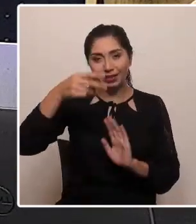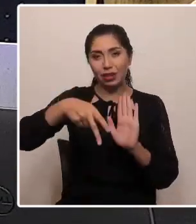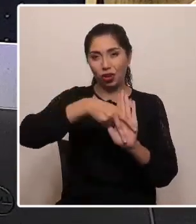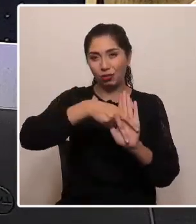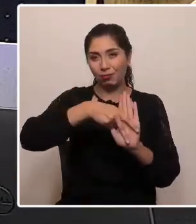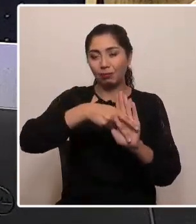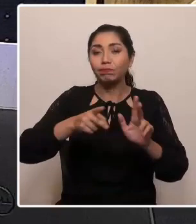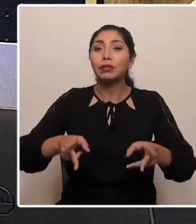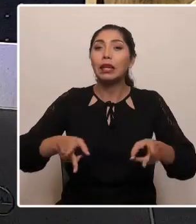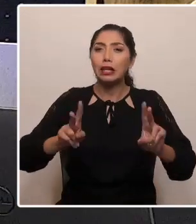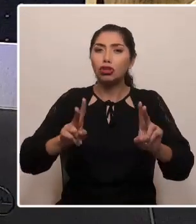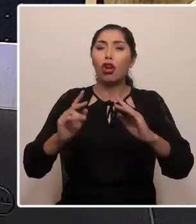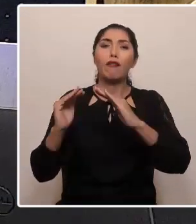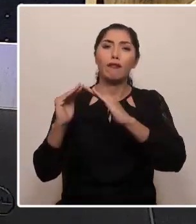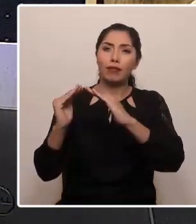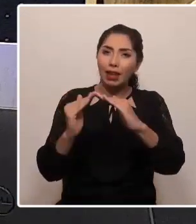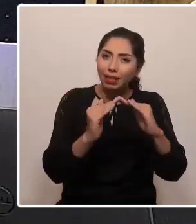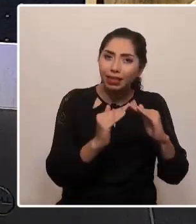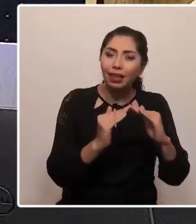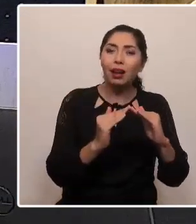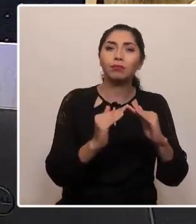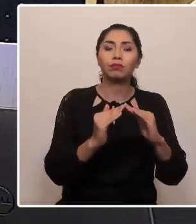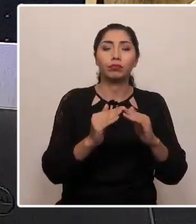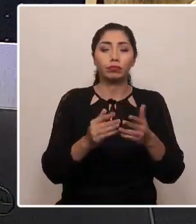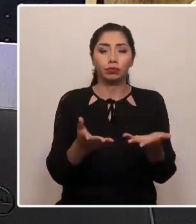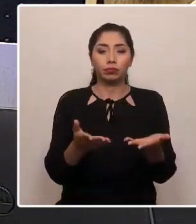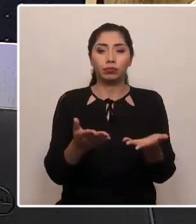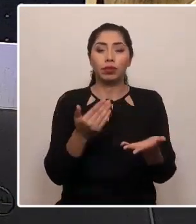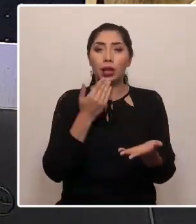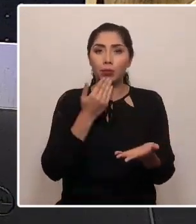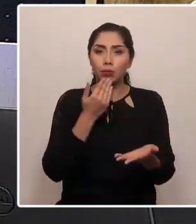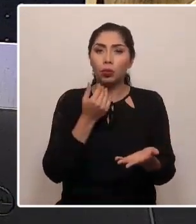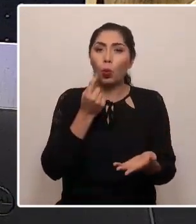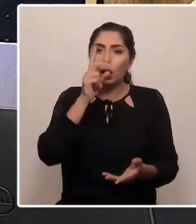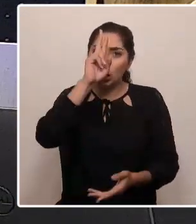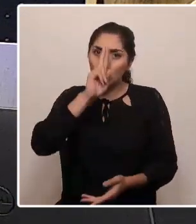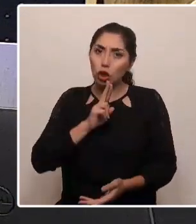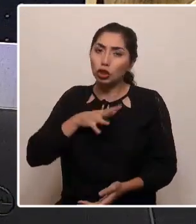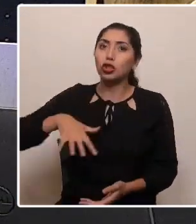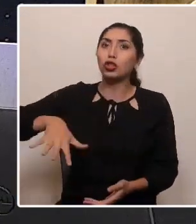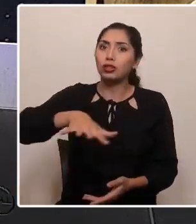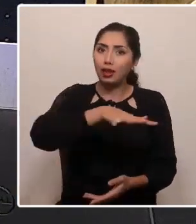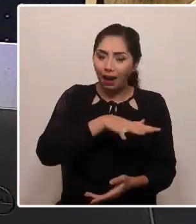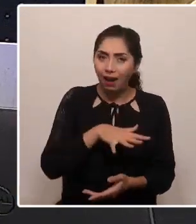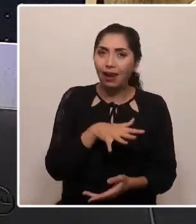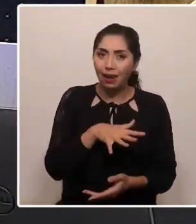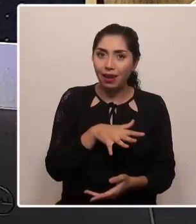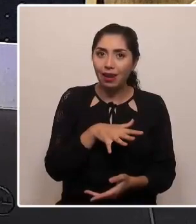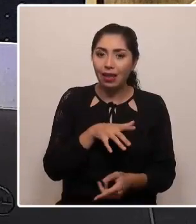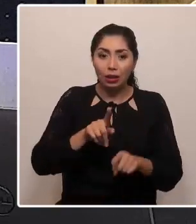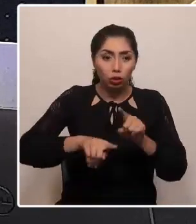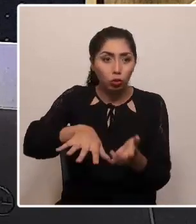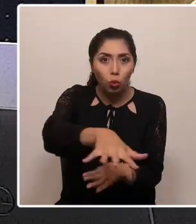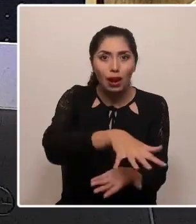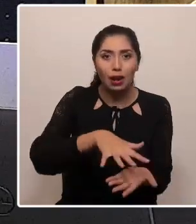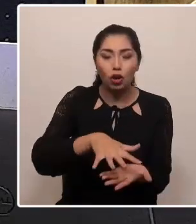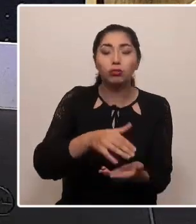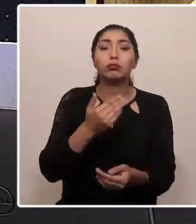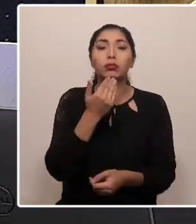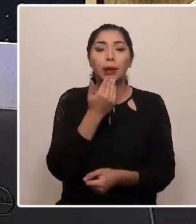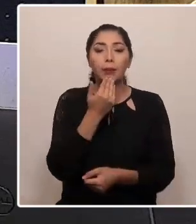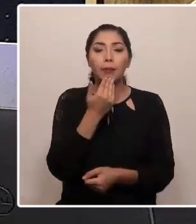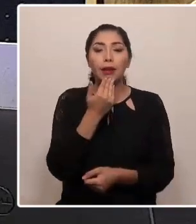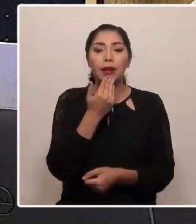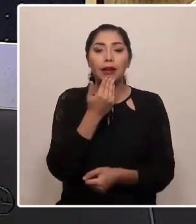derecho a la vivienda, por el establecimiento de la función social y ecológica de la propiedad del suelo y por la producción social